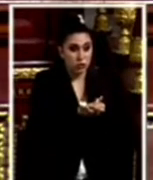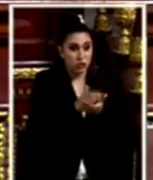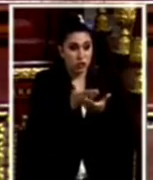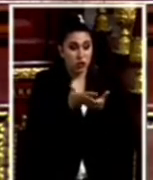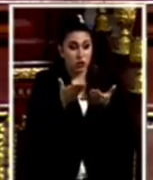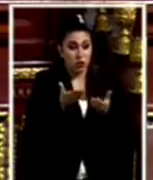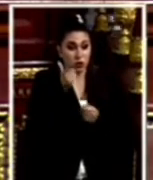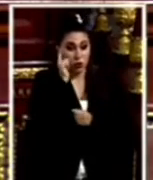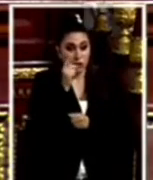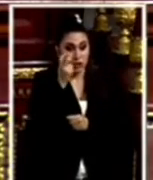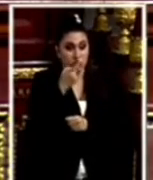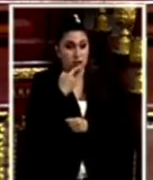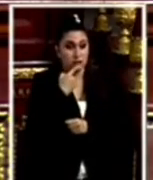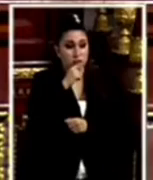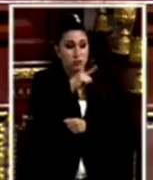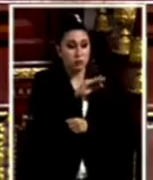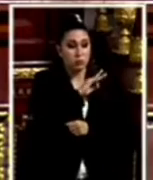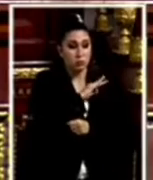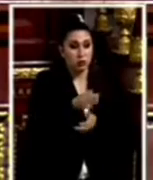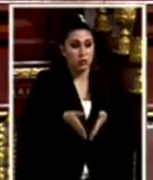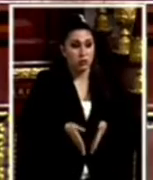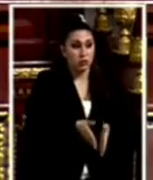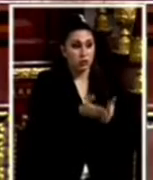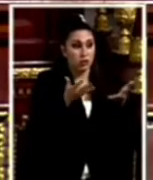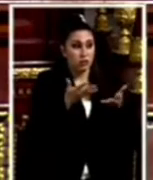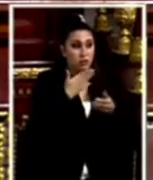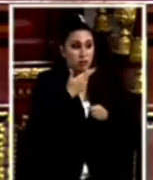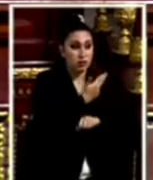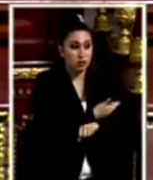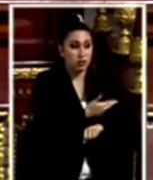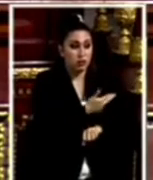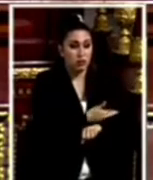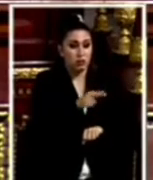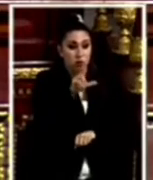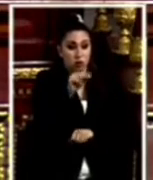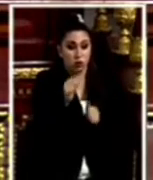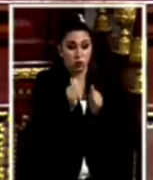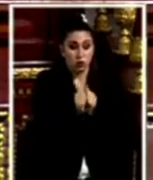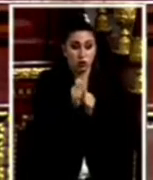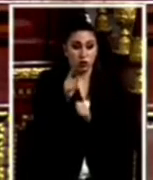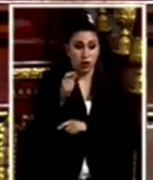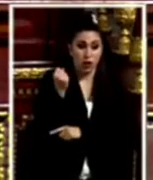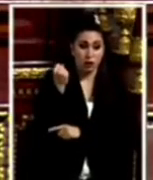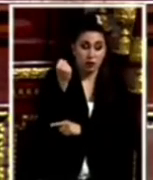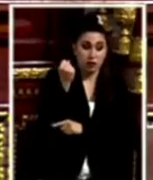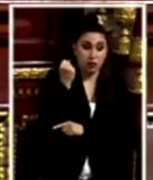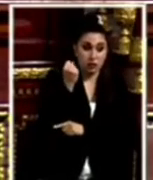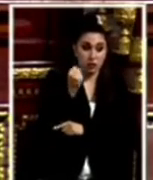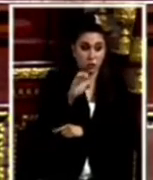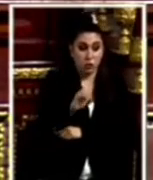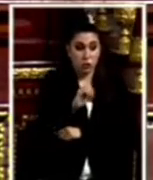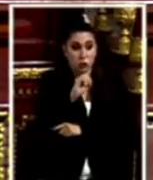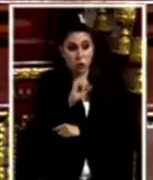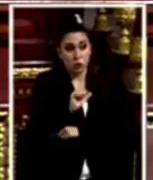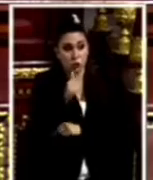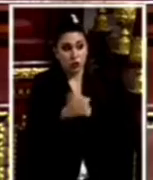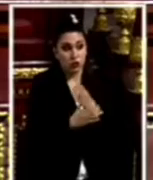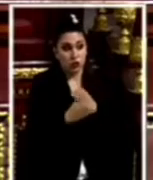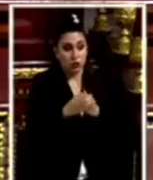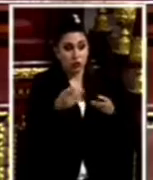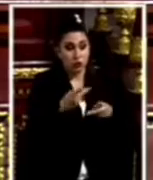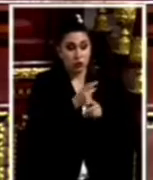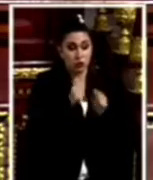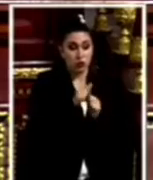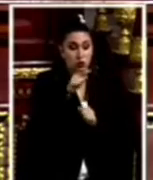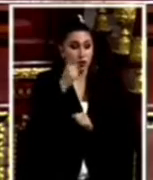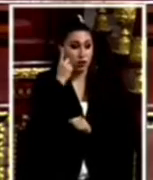que esa denuncia tenga su cauce y que no por amenazas o lo que pueda ocurrir con el diputado,